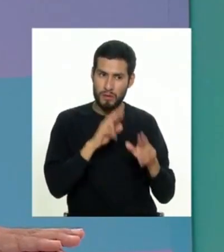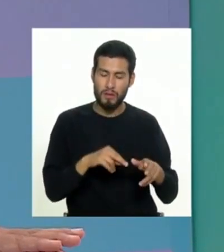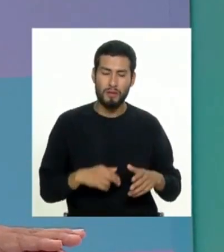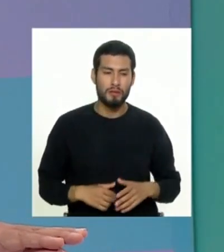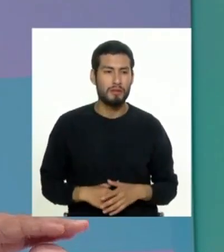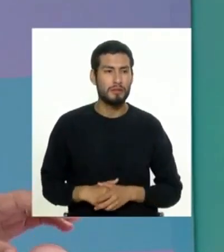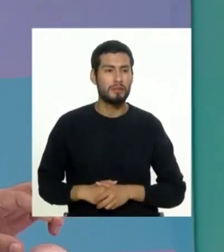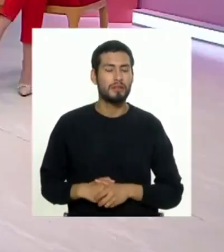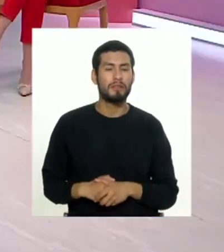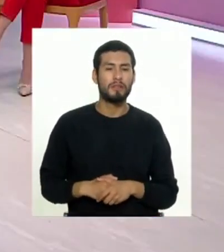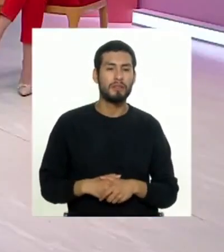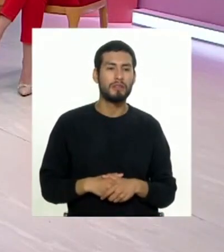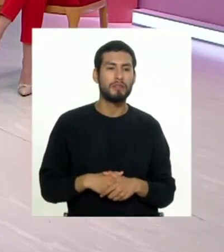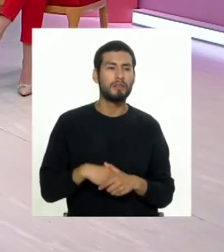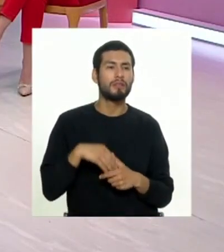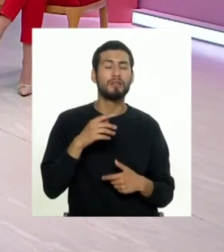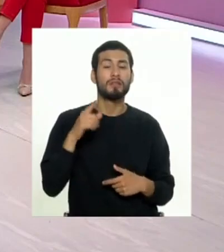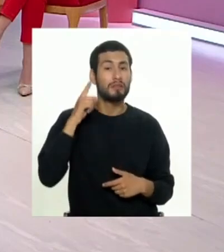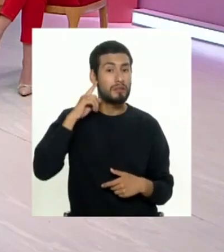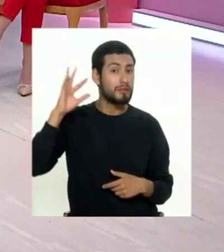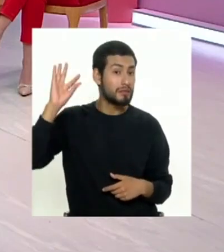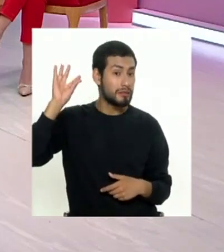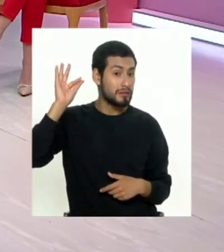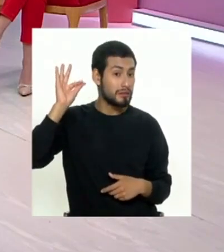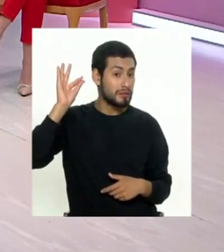responder. Lo que es